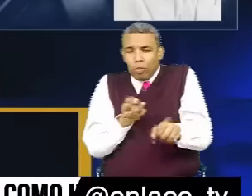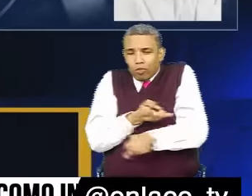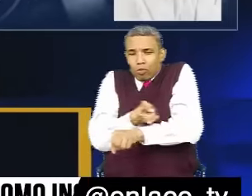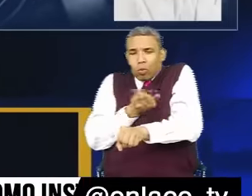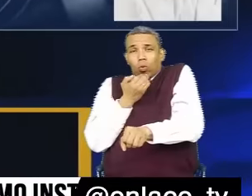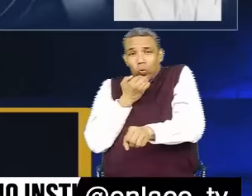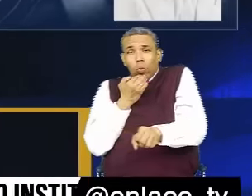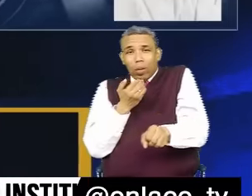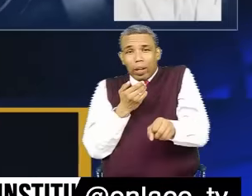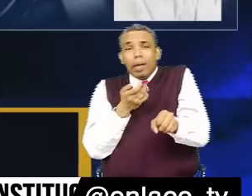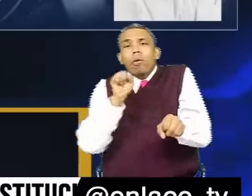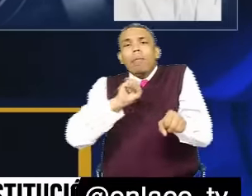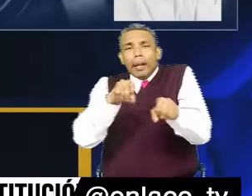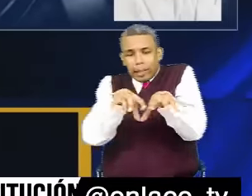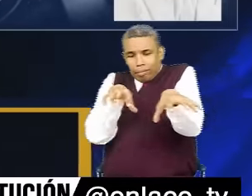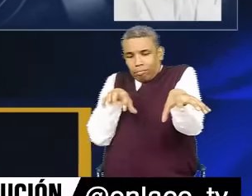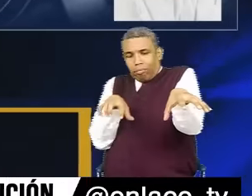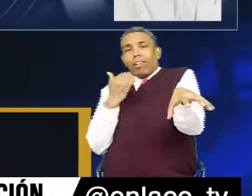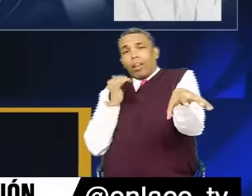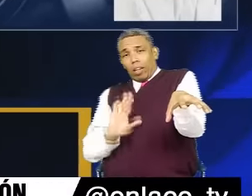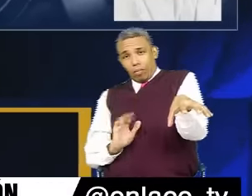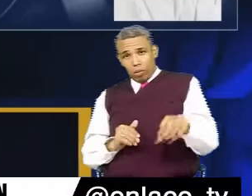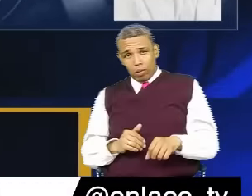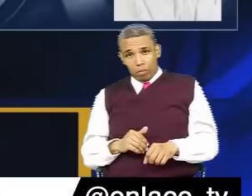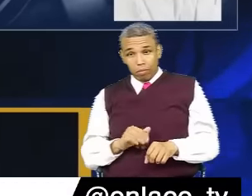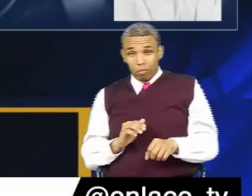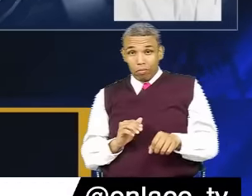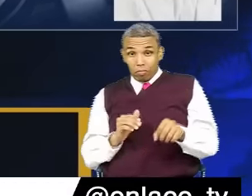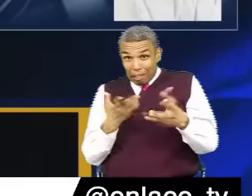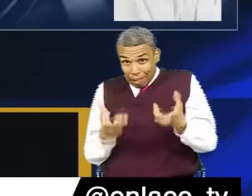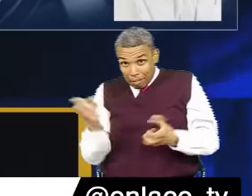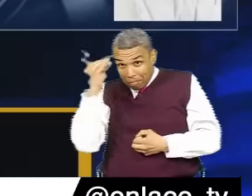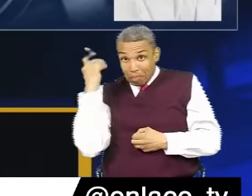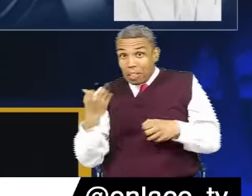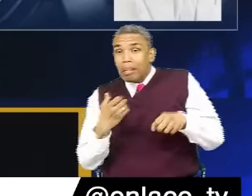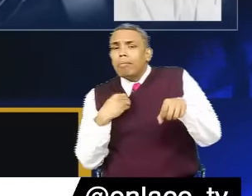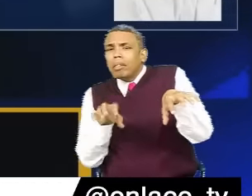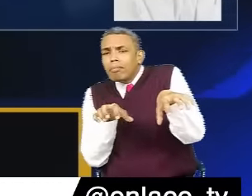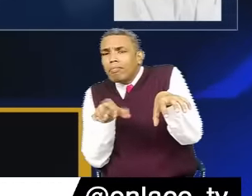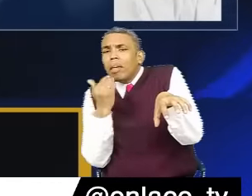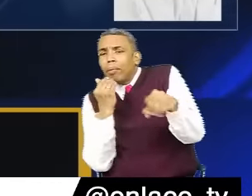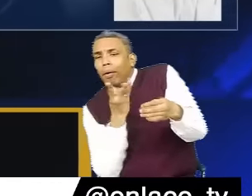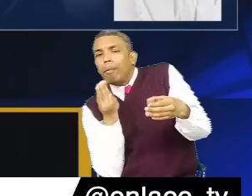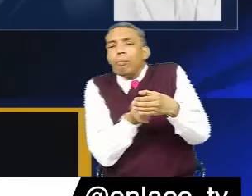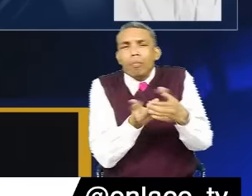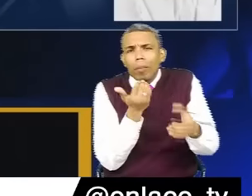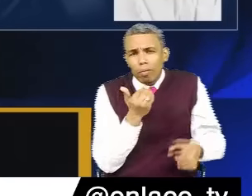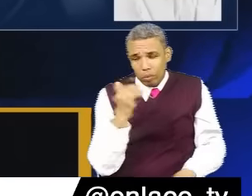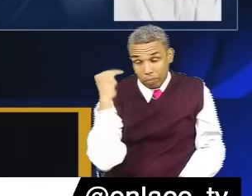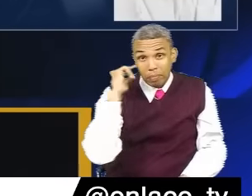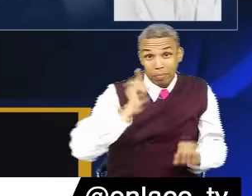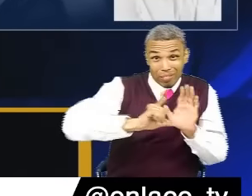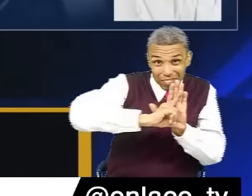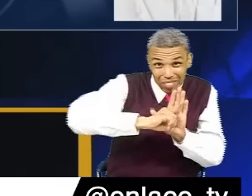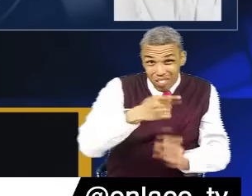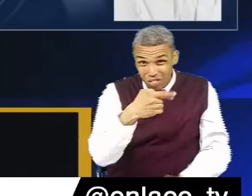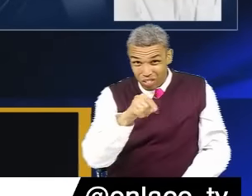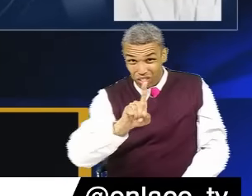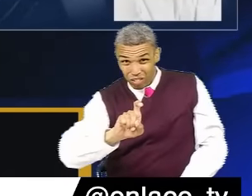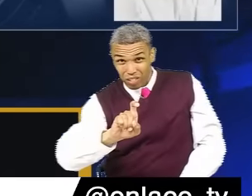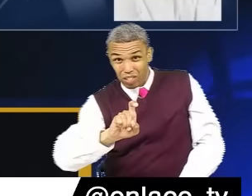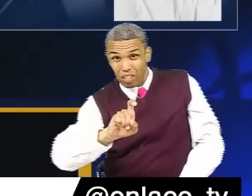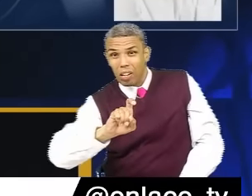la movilidad, la prestación de servicios públicos, y esto lo podemos encontrar en la ley 1625 del 2013, en el